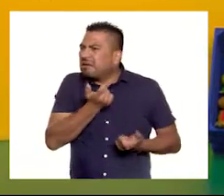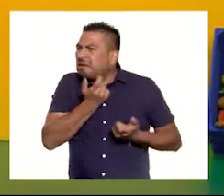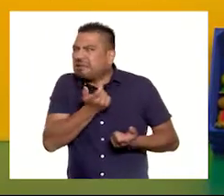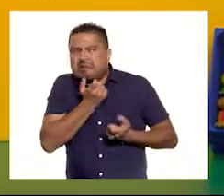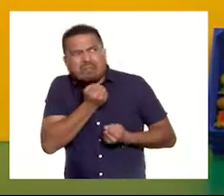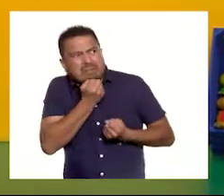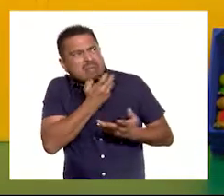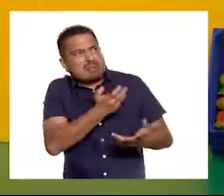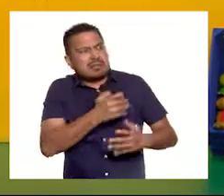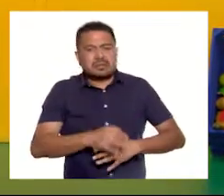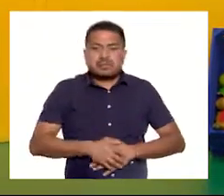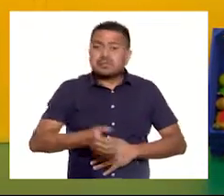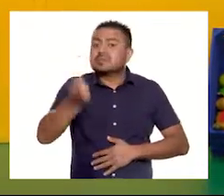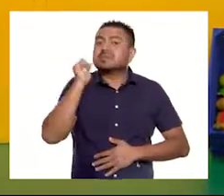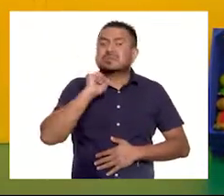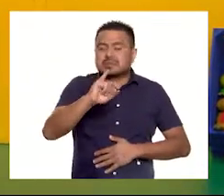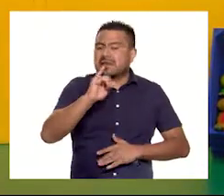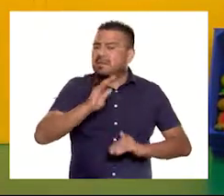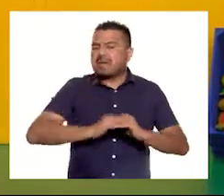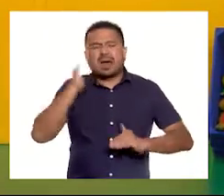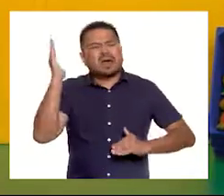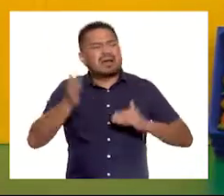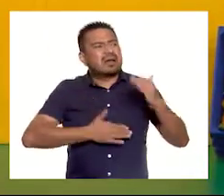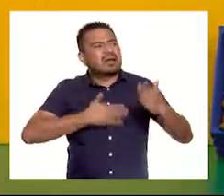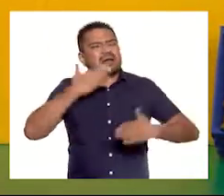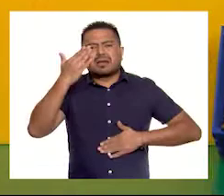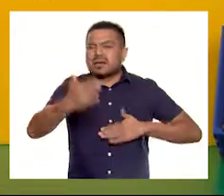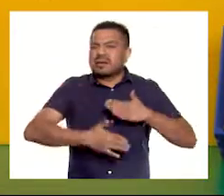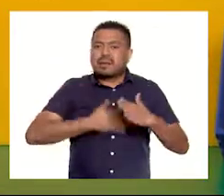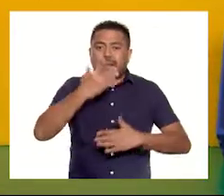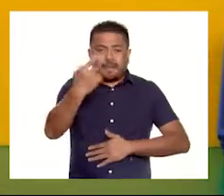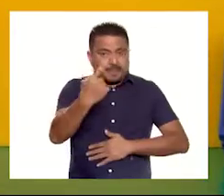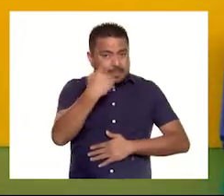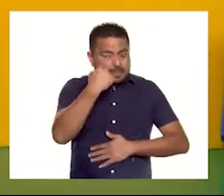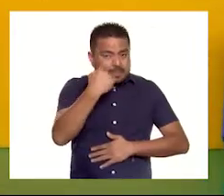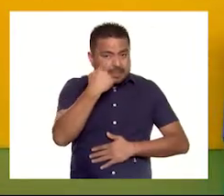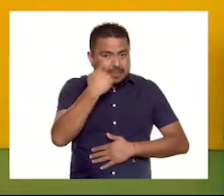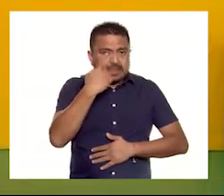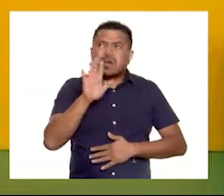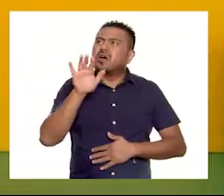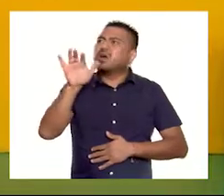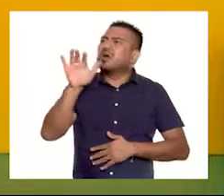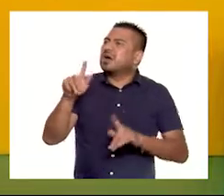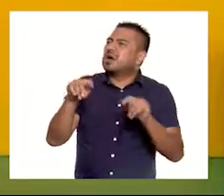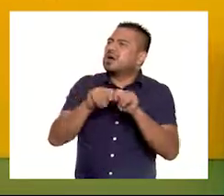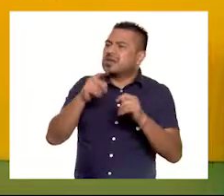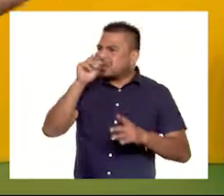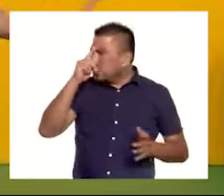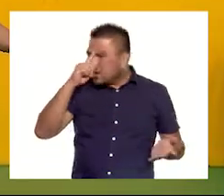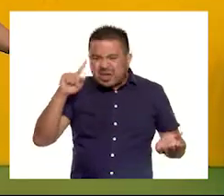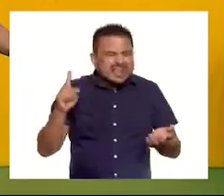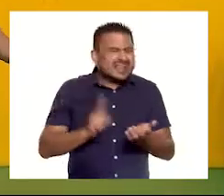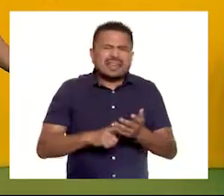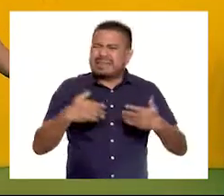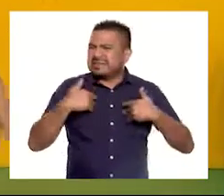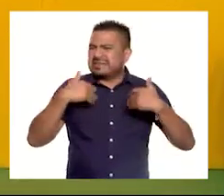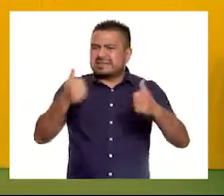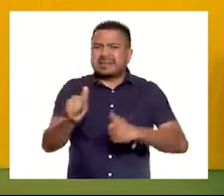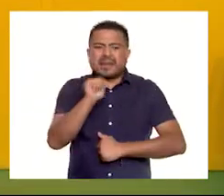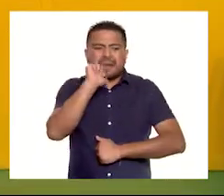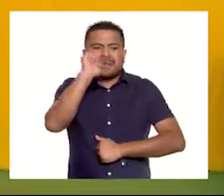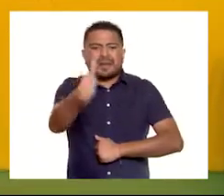Sebastián. Sí, es muy divertido. Mira. Oye, tía, no creo que entiendan